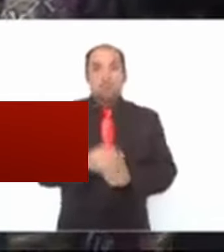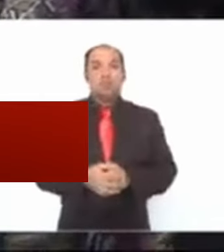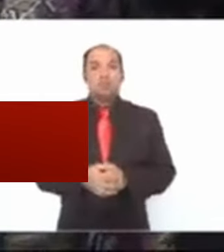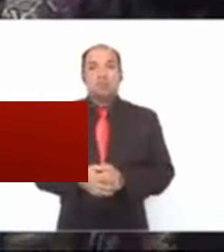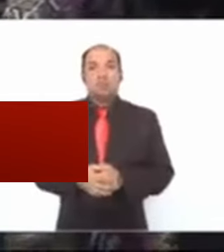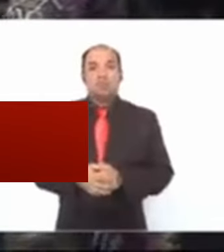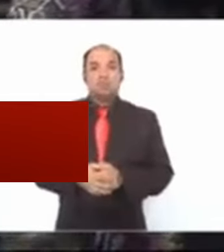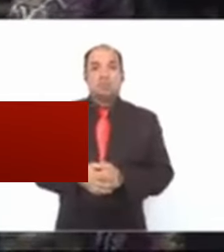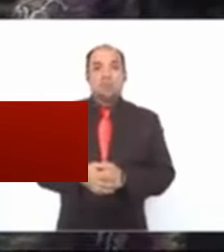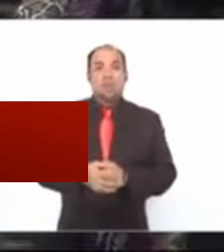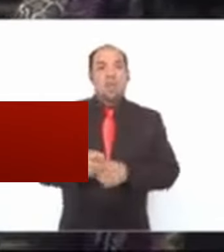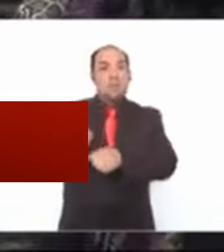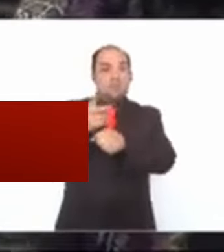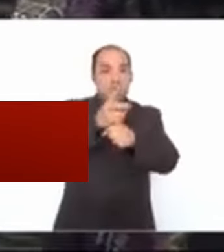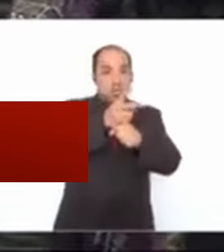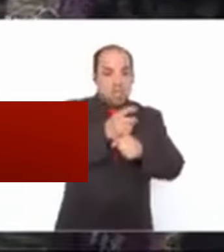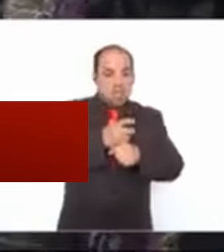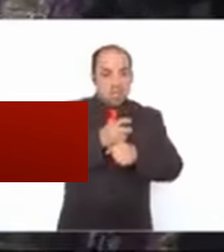que